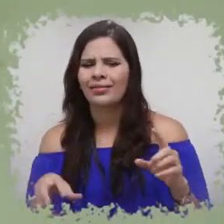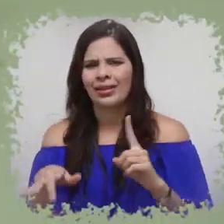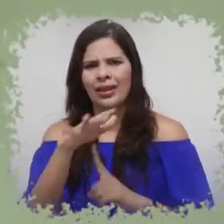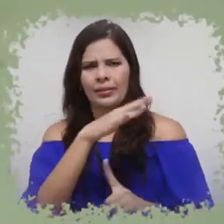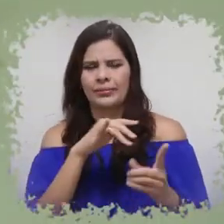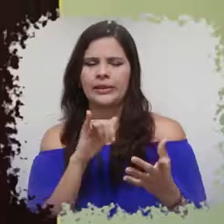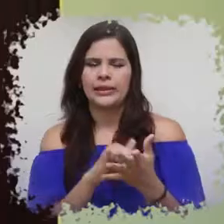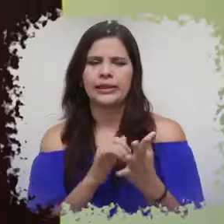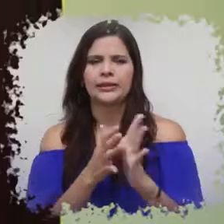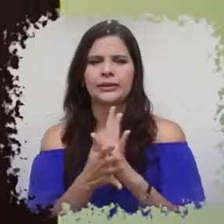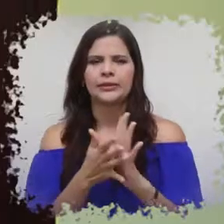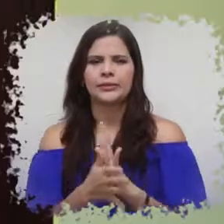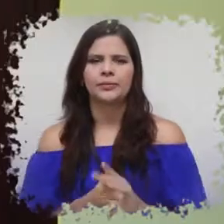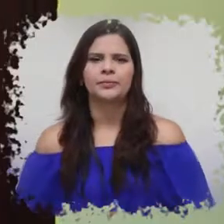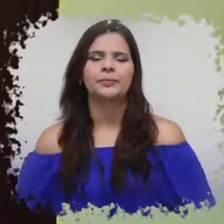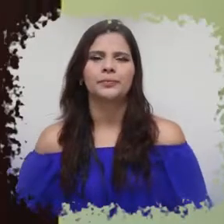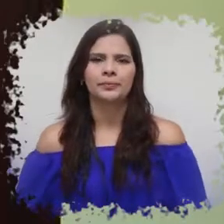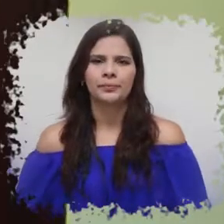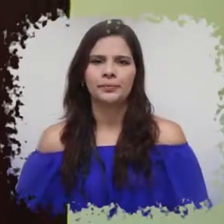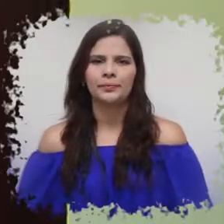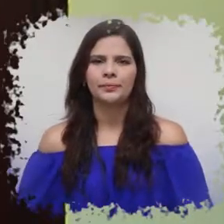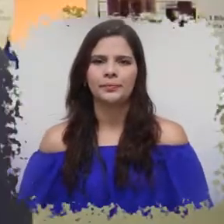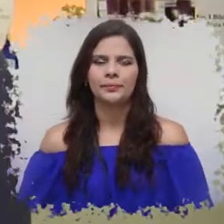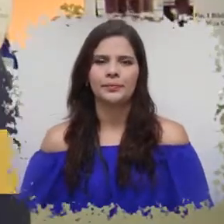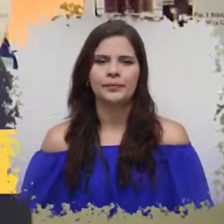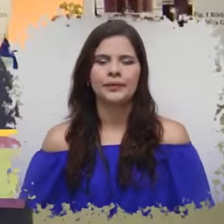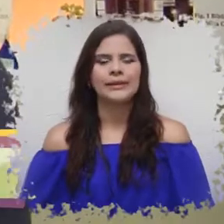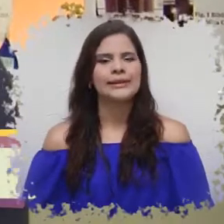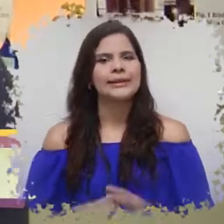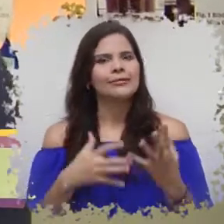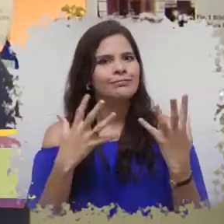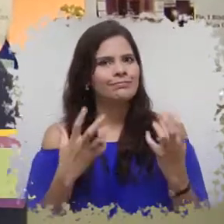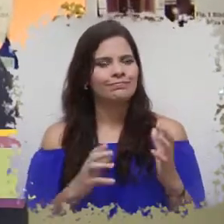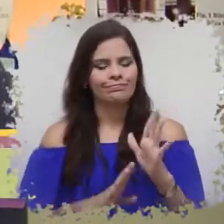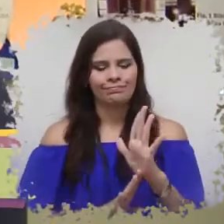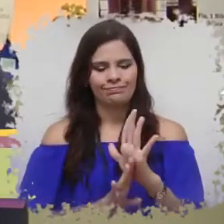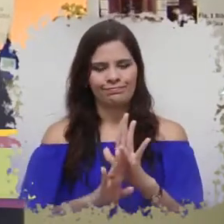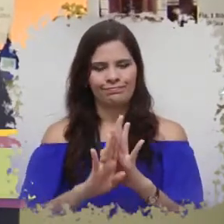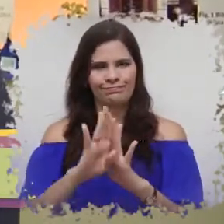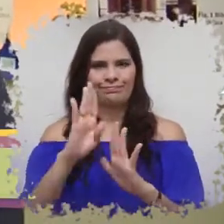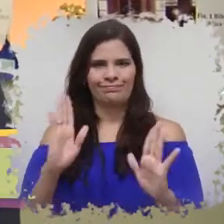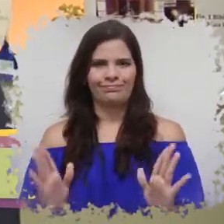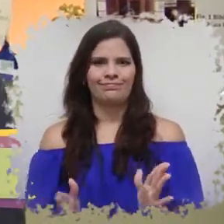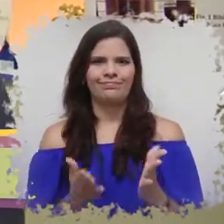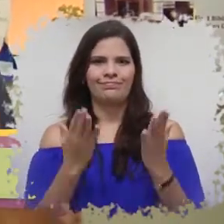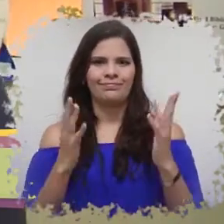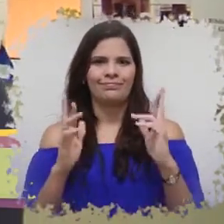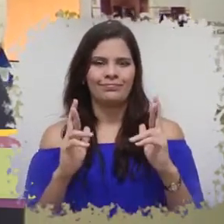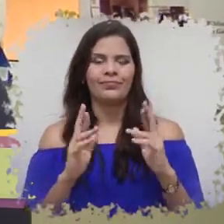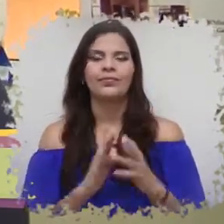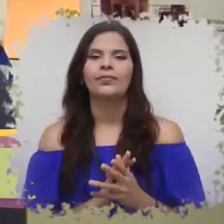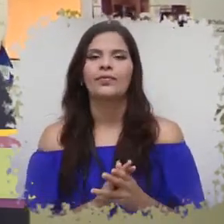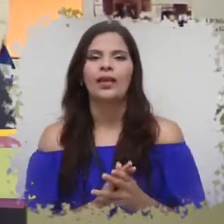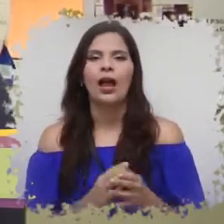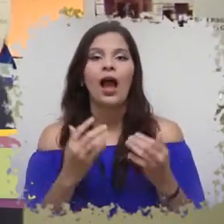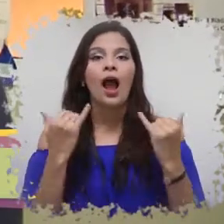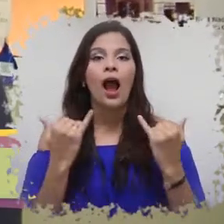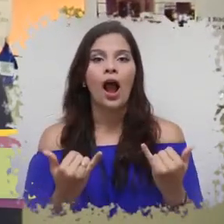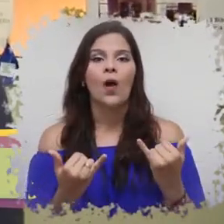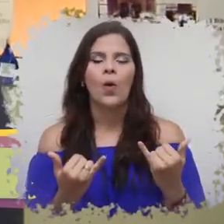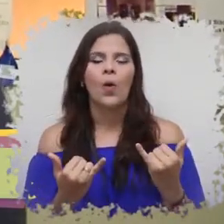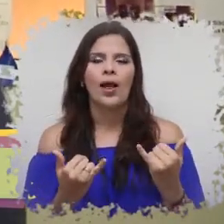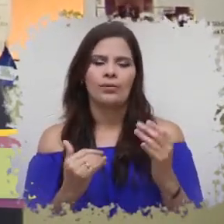las alteraciones generadas por las actividades antropogénicas. Y realmente es nuestro interés seguir ascendiendo en este proceso de